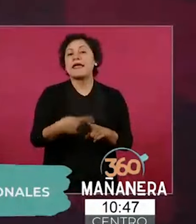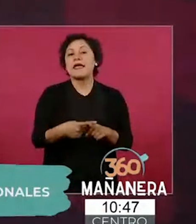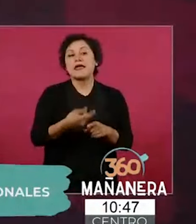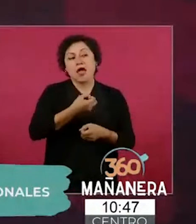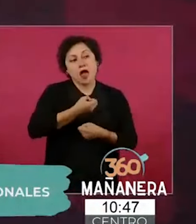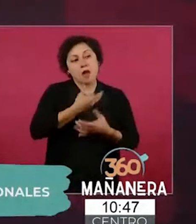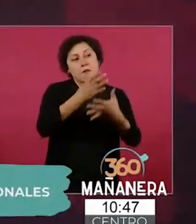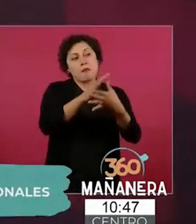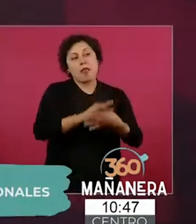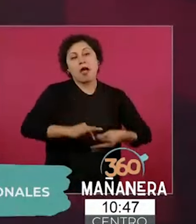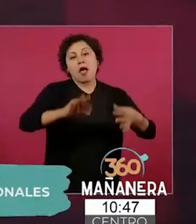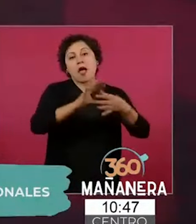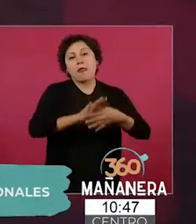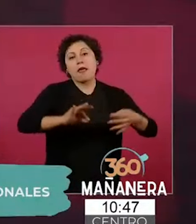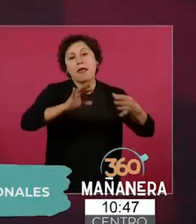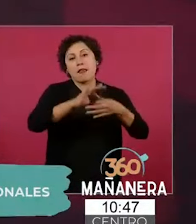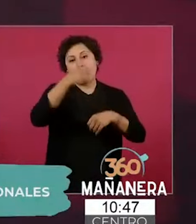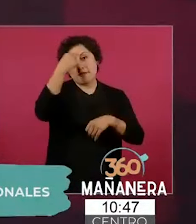al